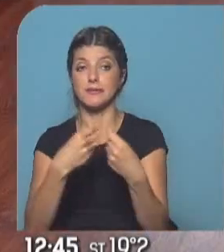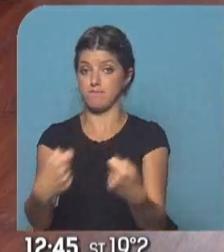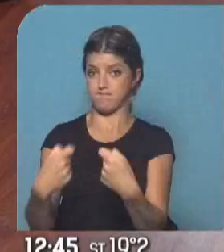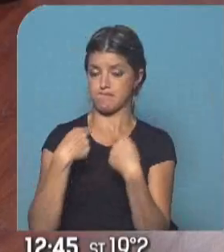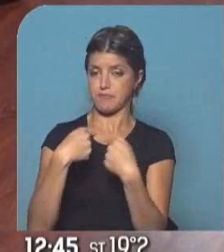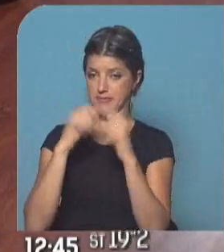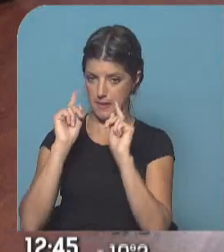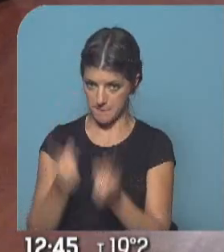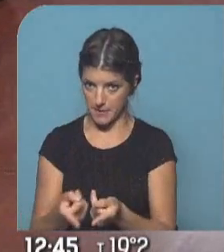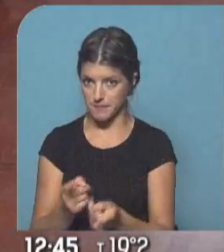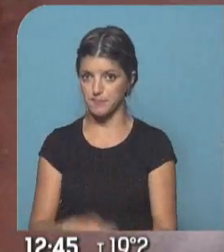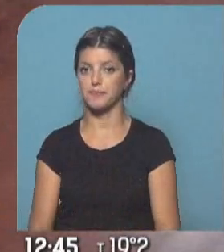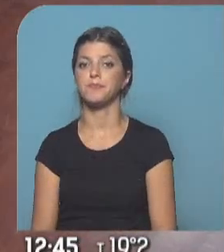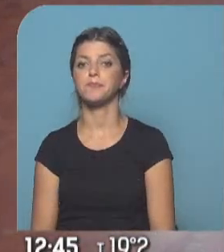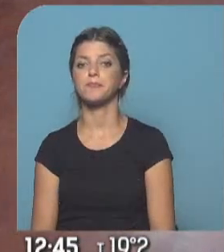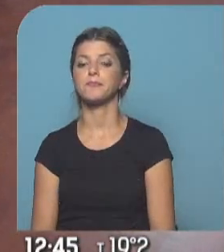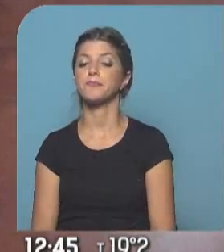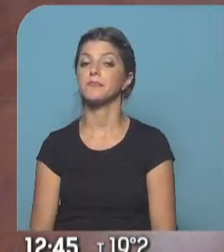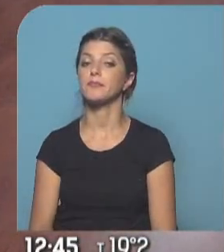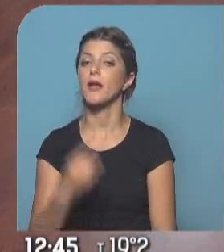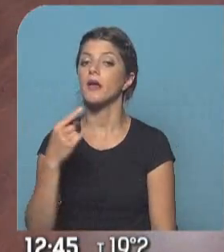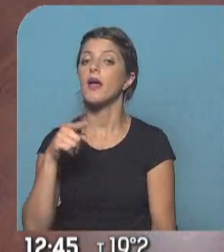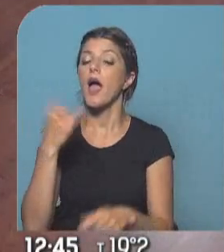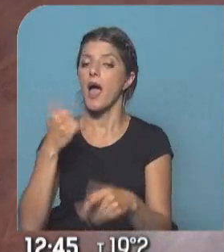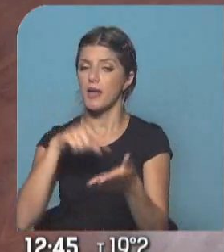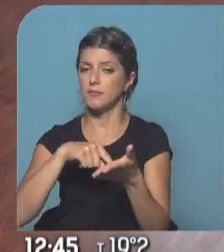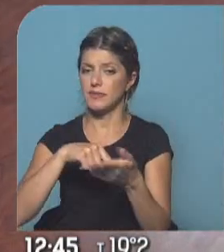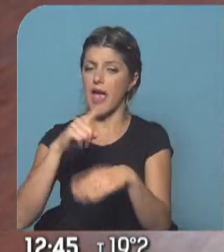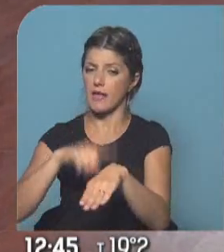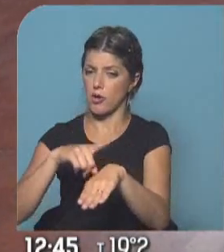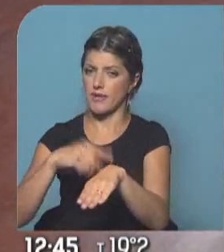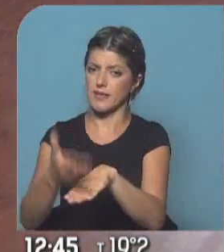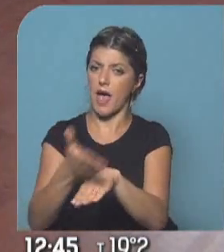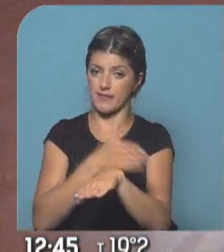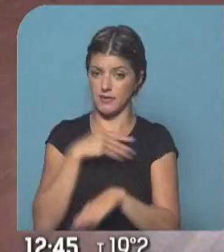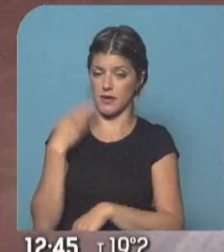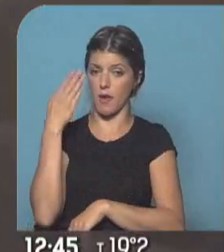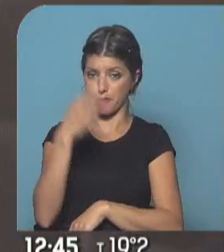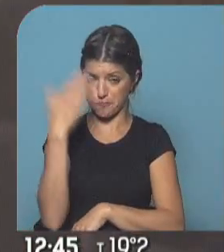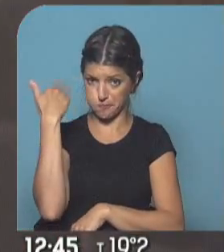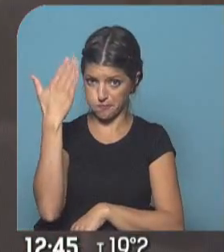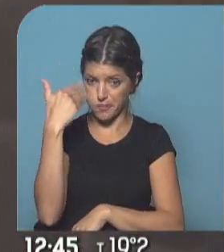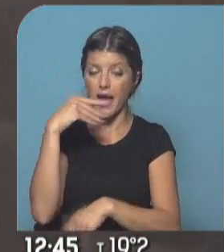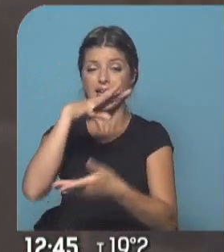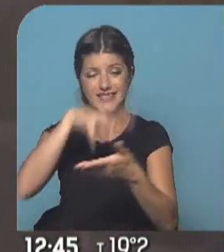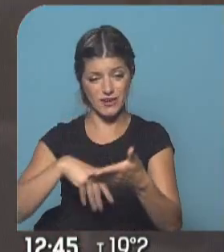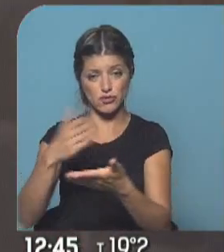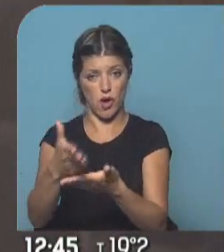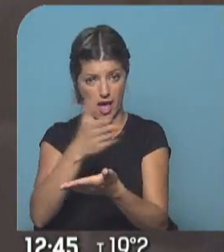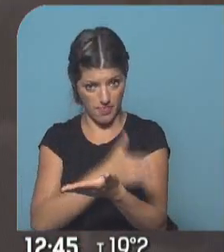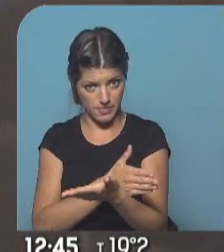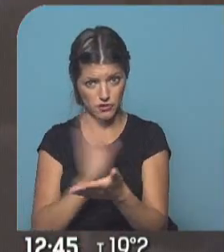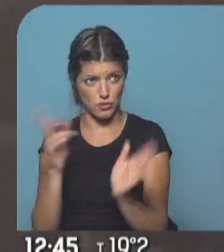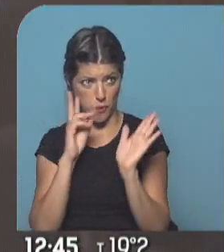arrinconando. Hubo un texto en las horas previas a su aparición y su discurso en el Parlamento, que